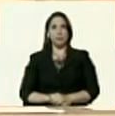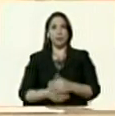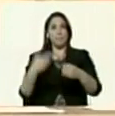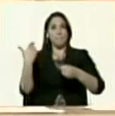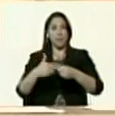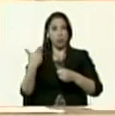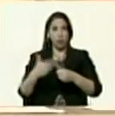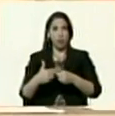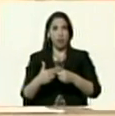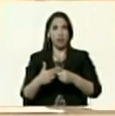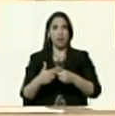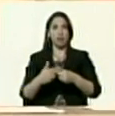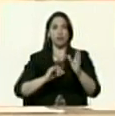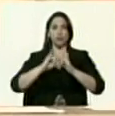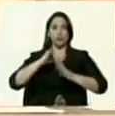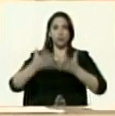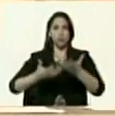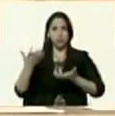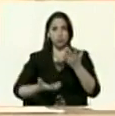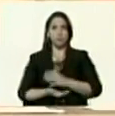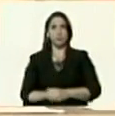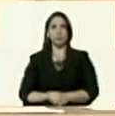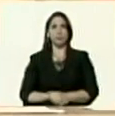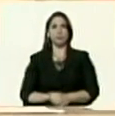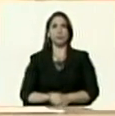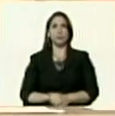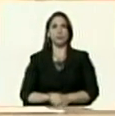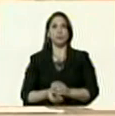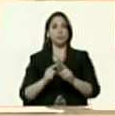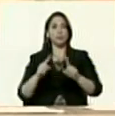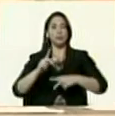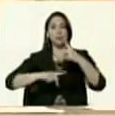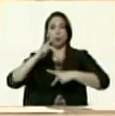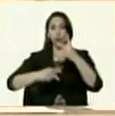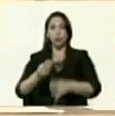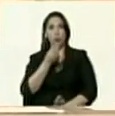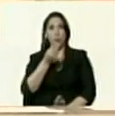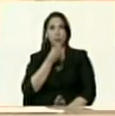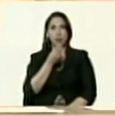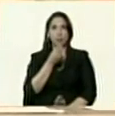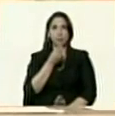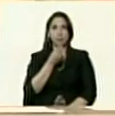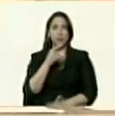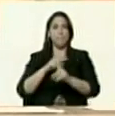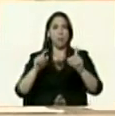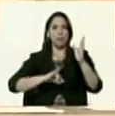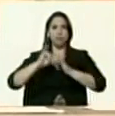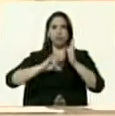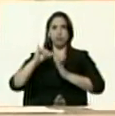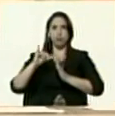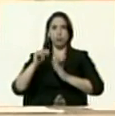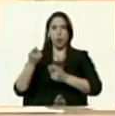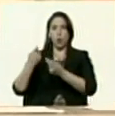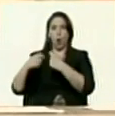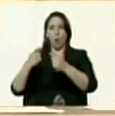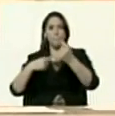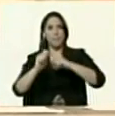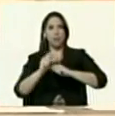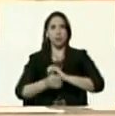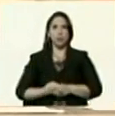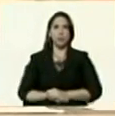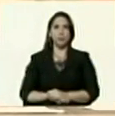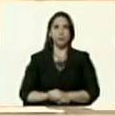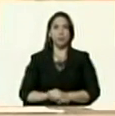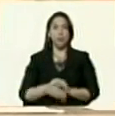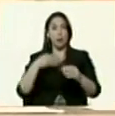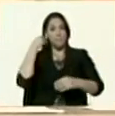petroleras, gasíferas, para producir alimentos, para incrementar el comercio, y creo